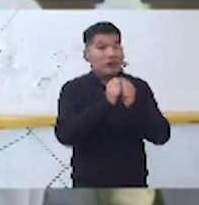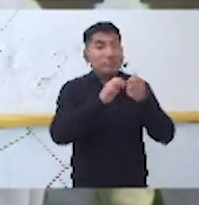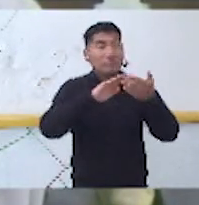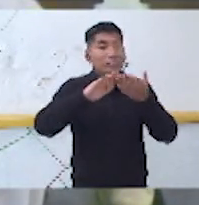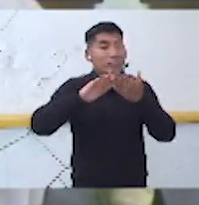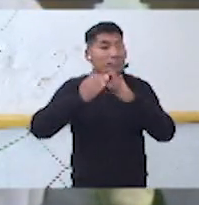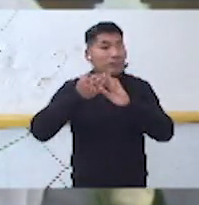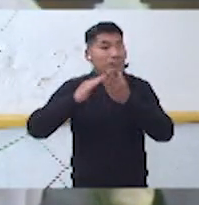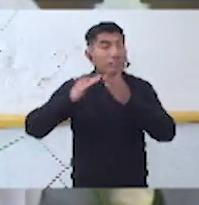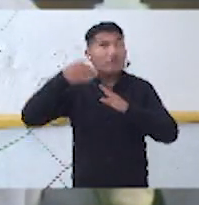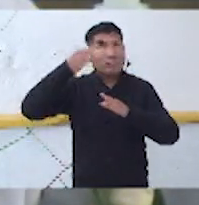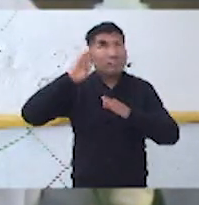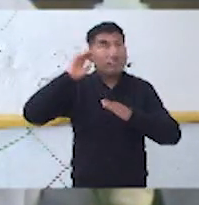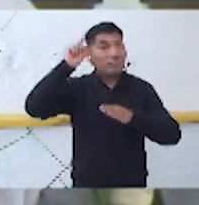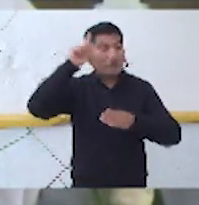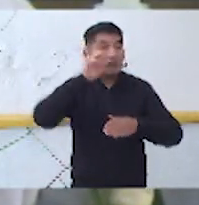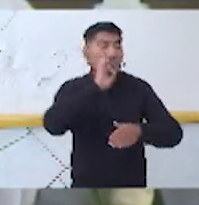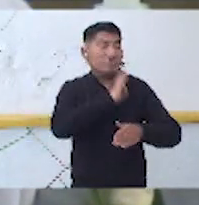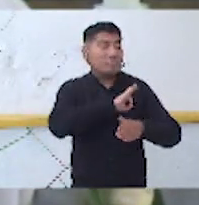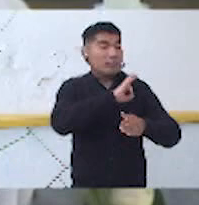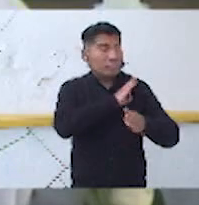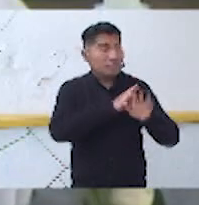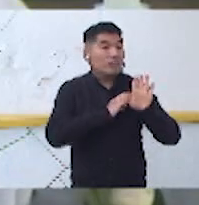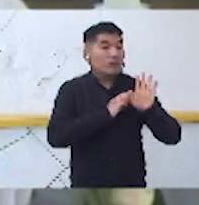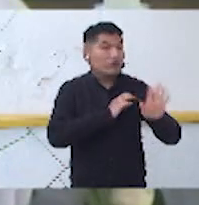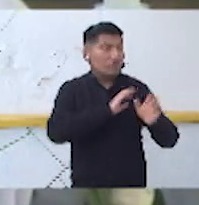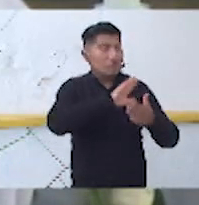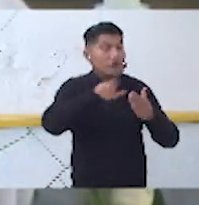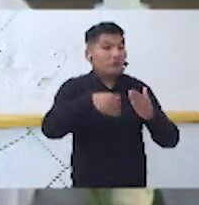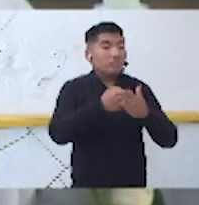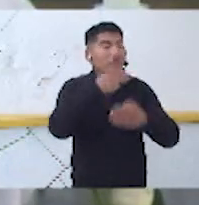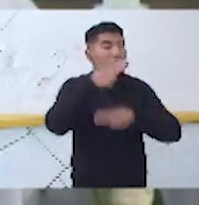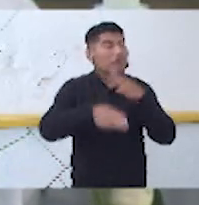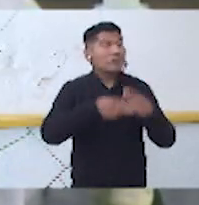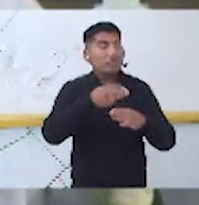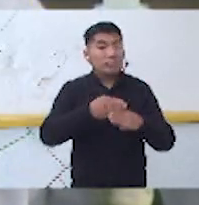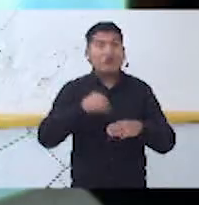de Dios y en beneficio suyo y de todo el mundo.